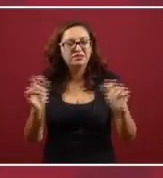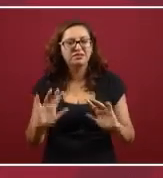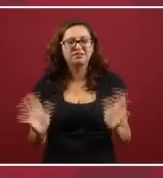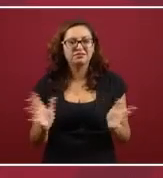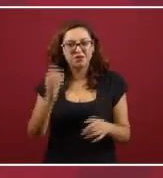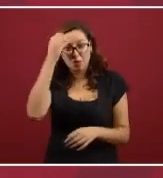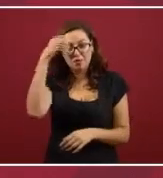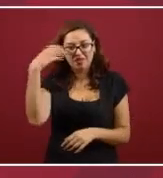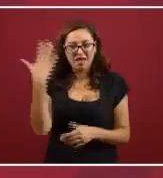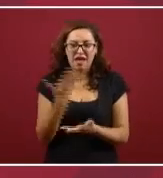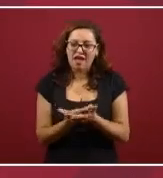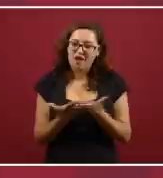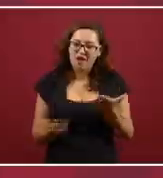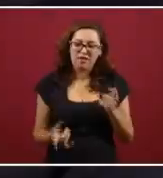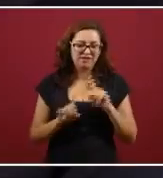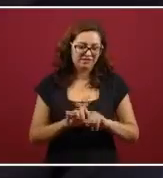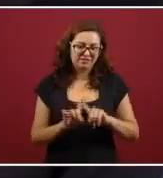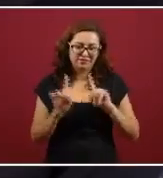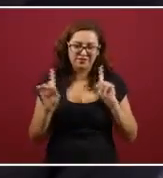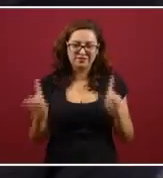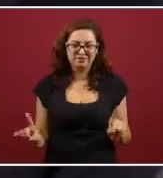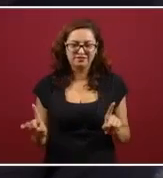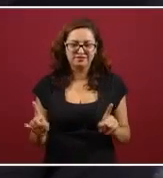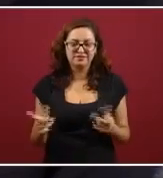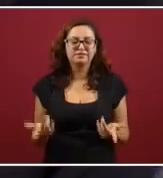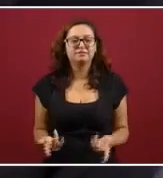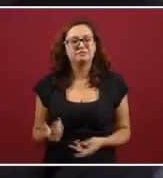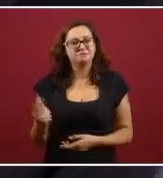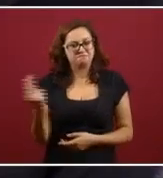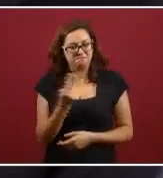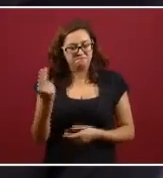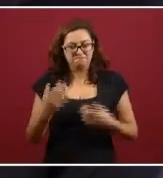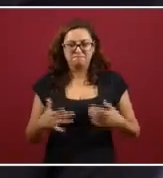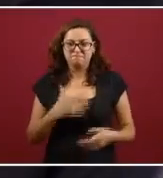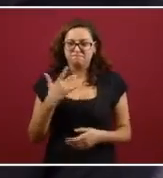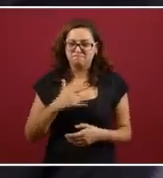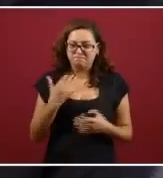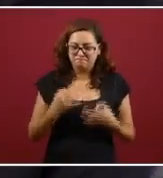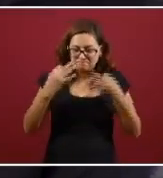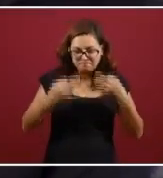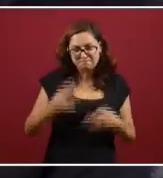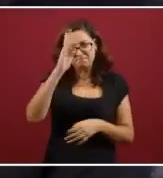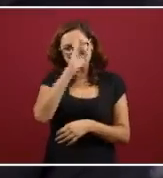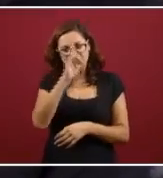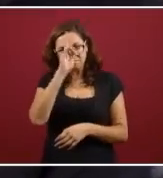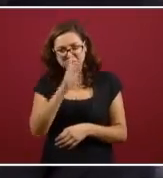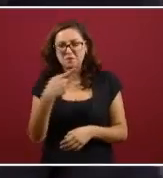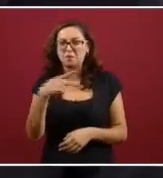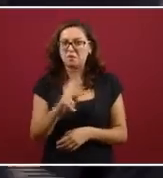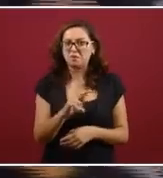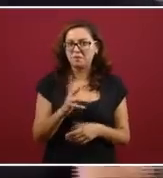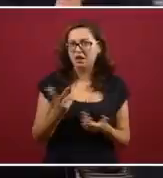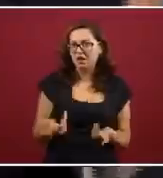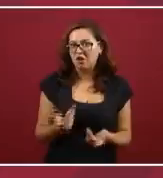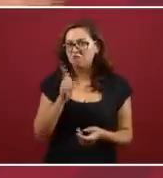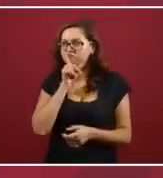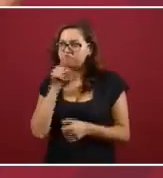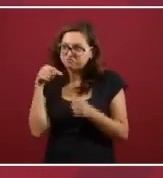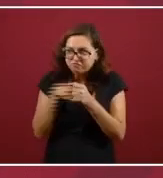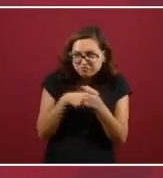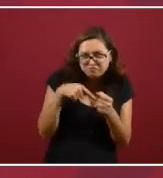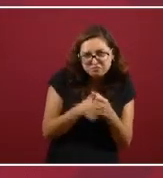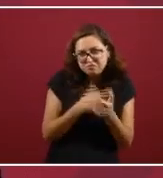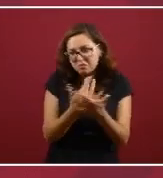hace falta eso. No hay que actuar con imprudencia, pero ya no hay lo del sabadazo, es la